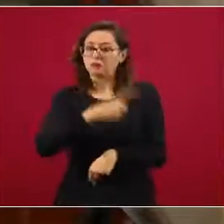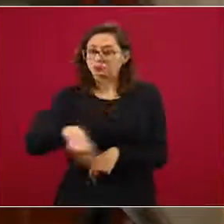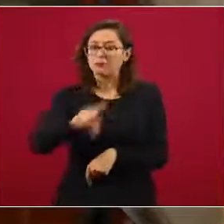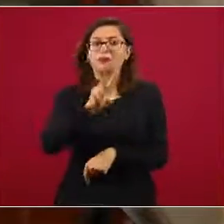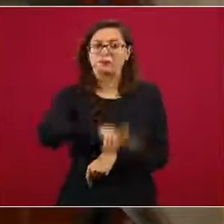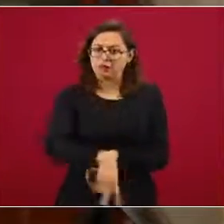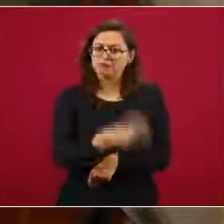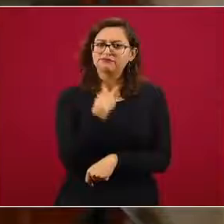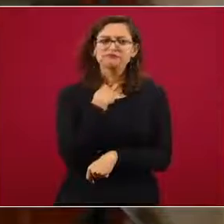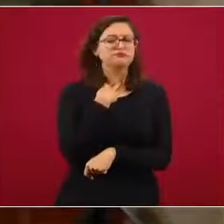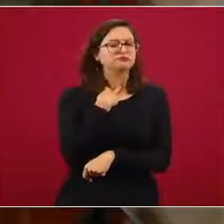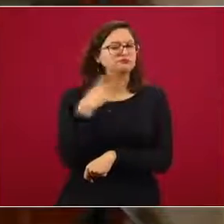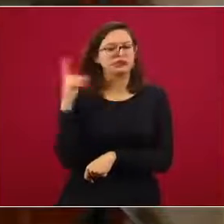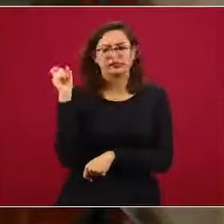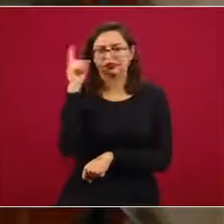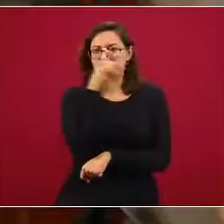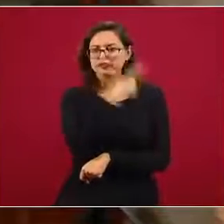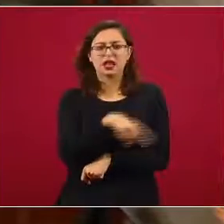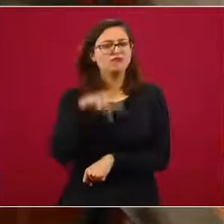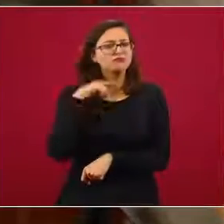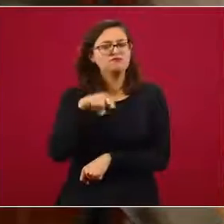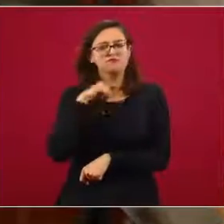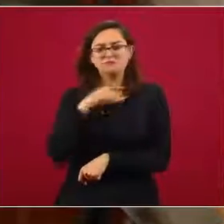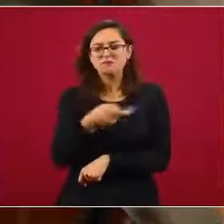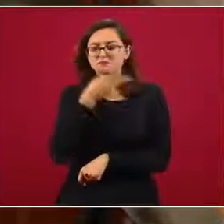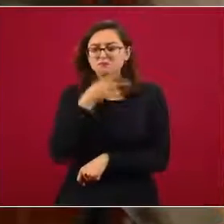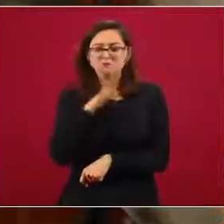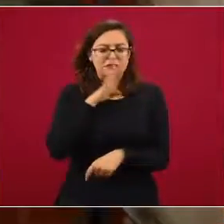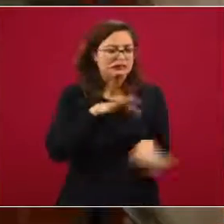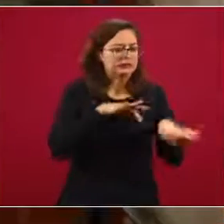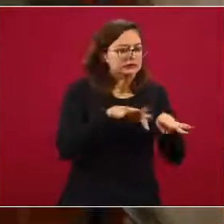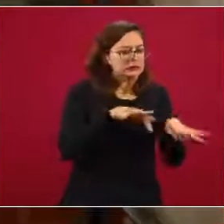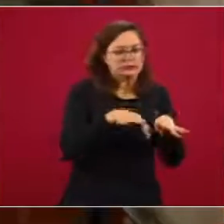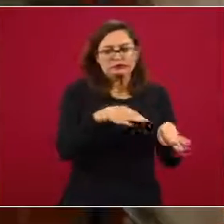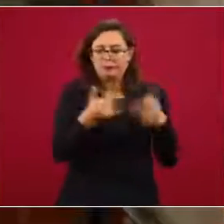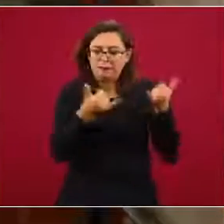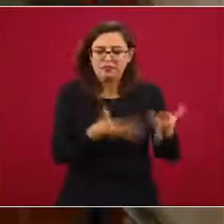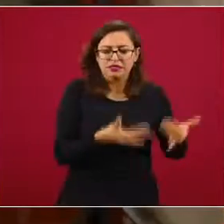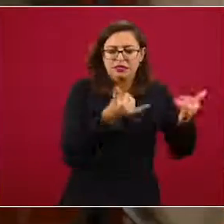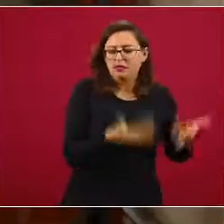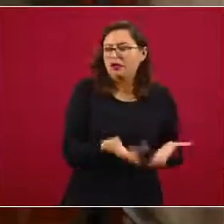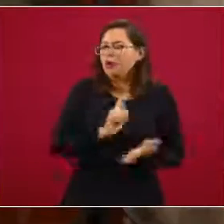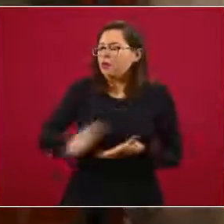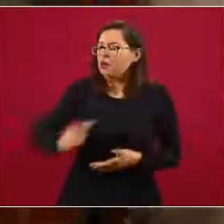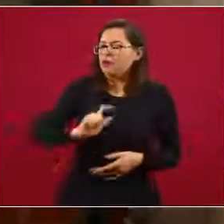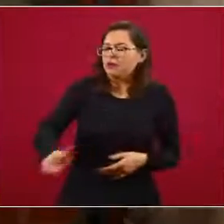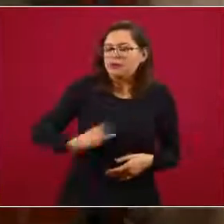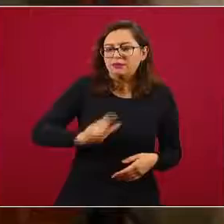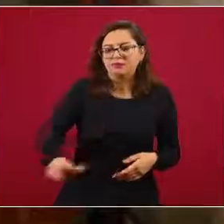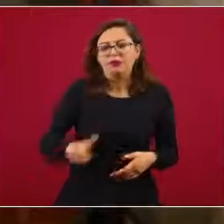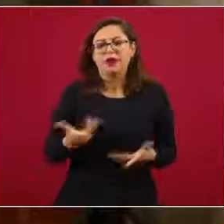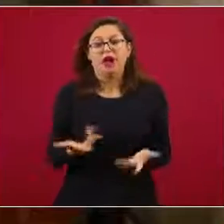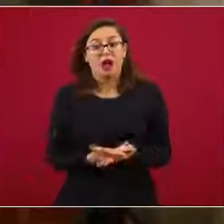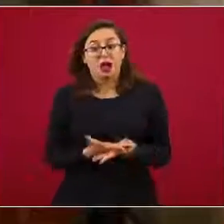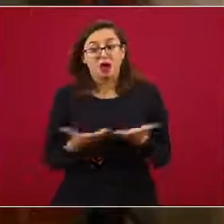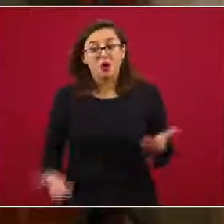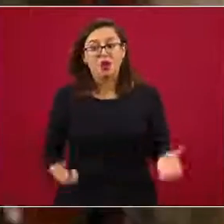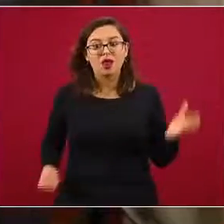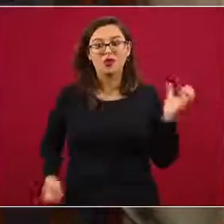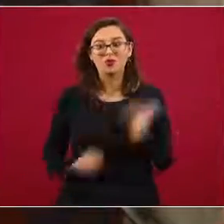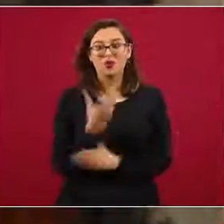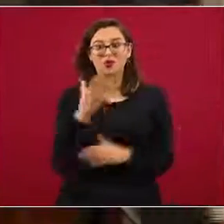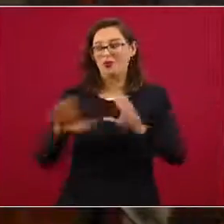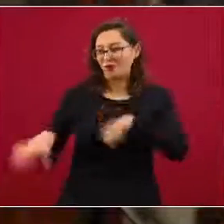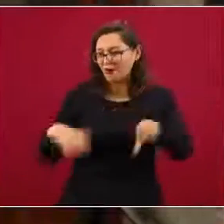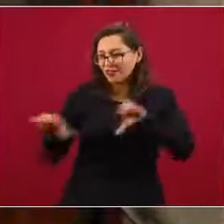muy, muy, pues muy precaria. Algunos son padres, madres de familia, tienen muchos trabajos y no pueden con las cuotas ni con el equipo que ahora van a ocupar para las clases